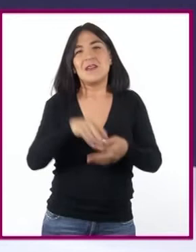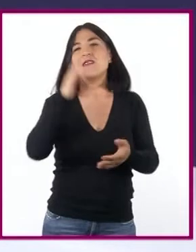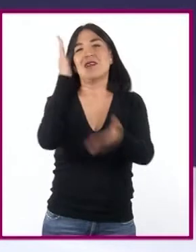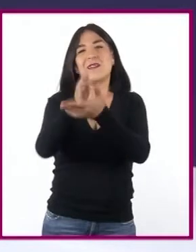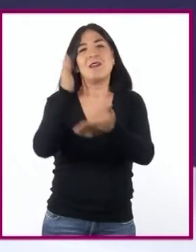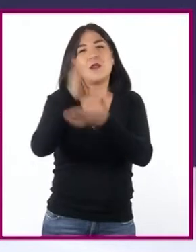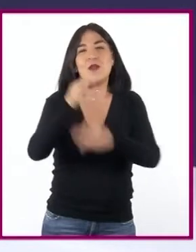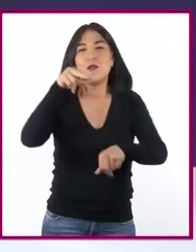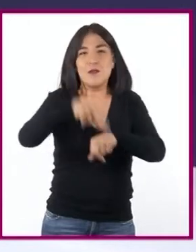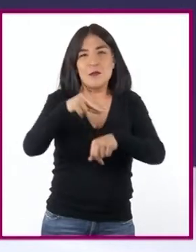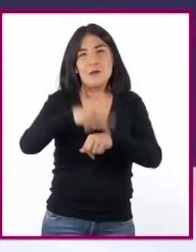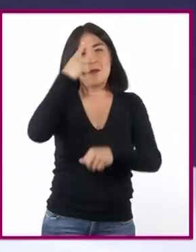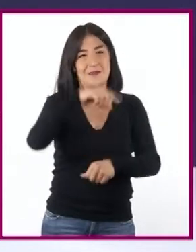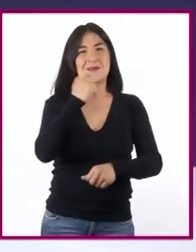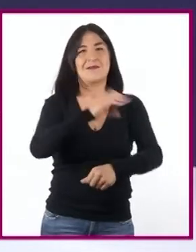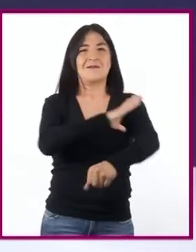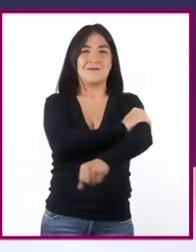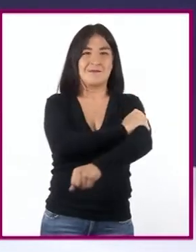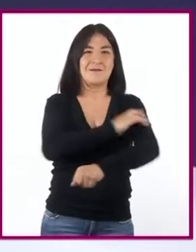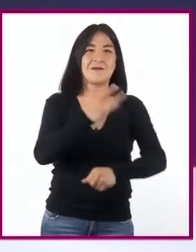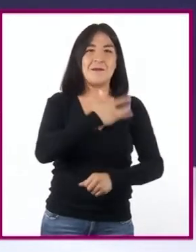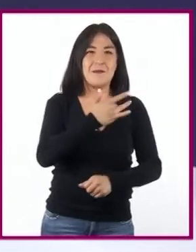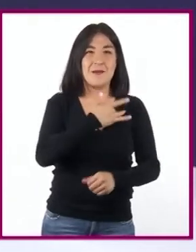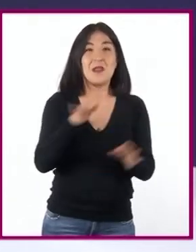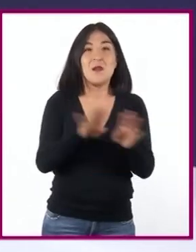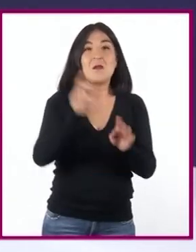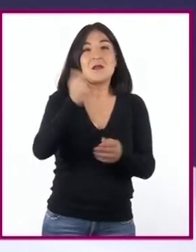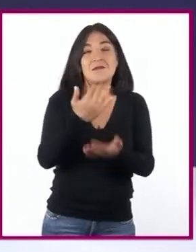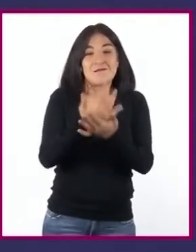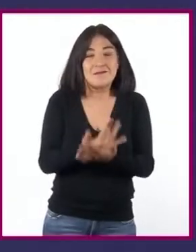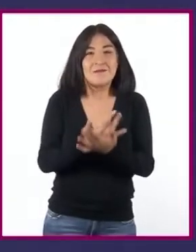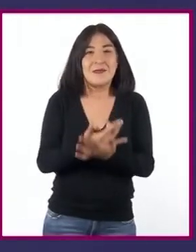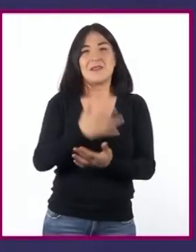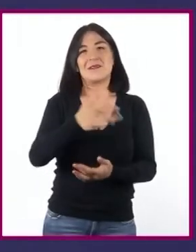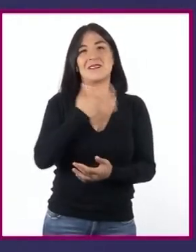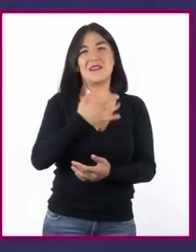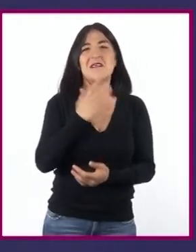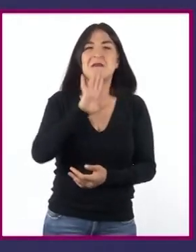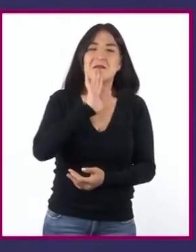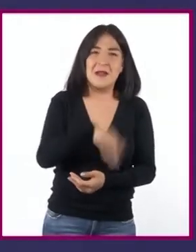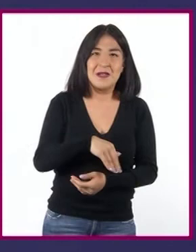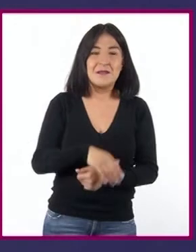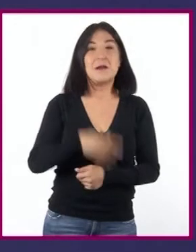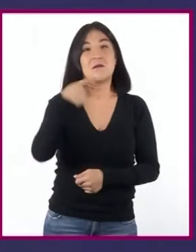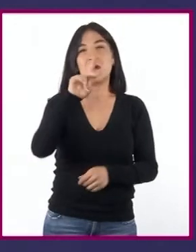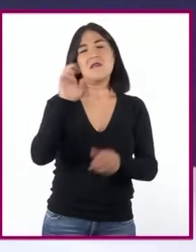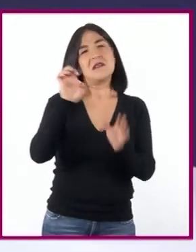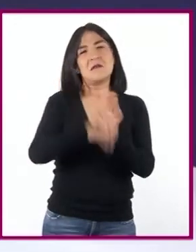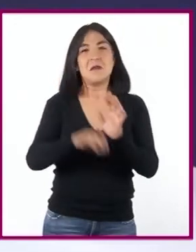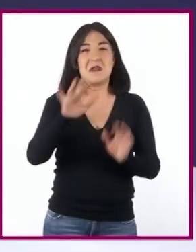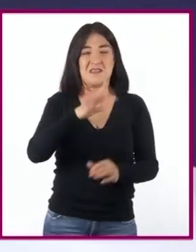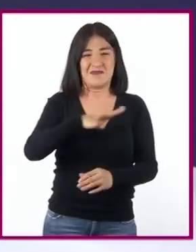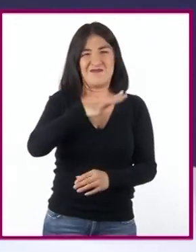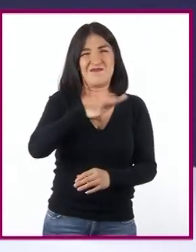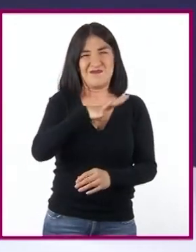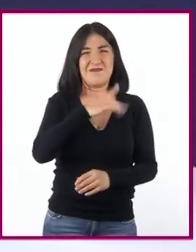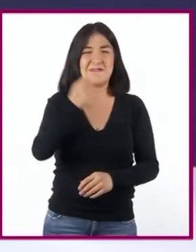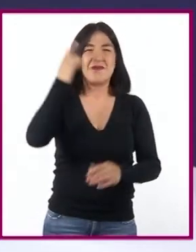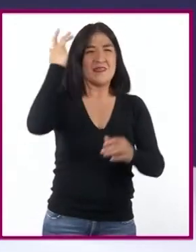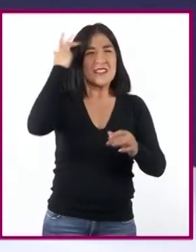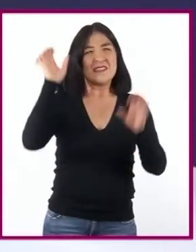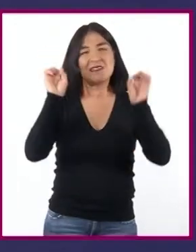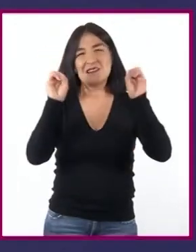de la presión arterial y no esperar a sentirnos mal. Pero si presenta síntomas como dolor de